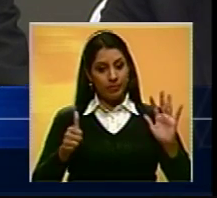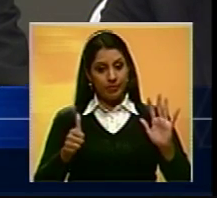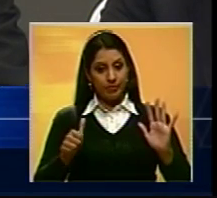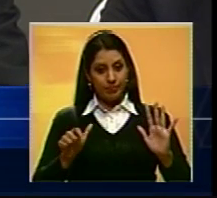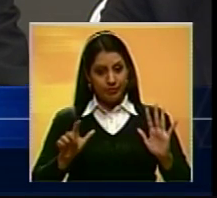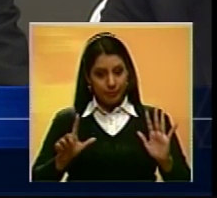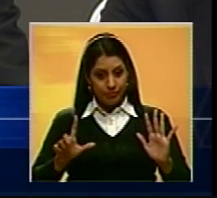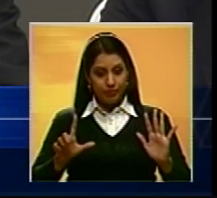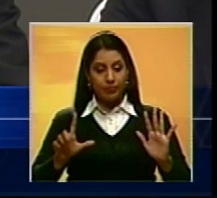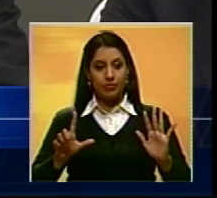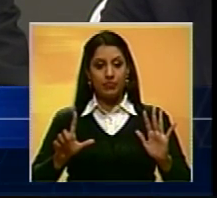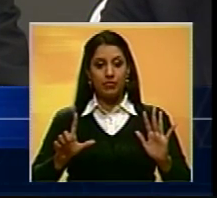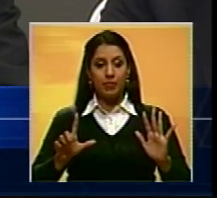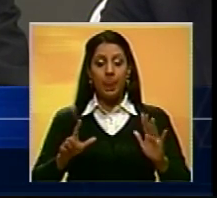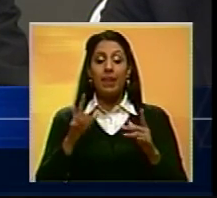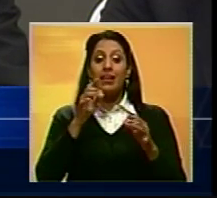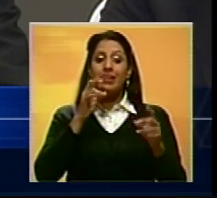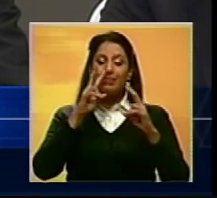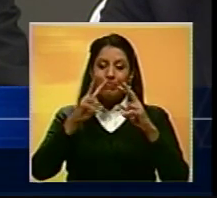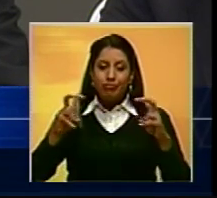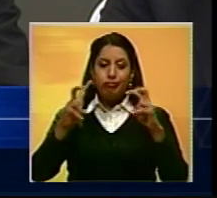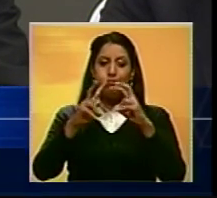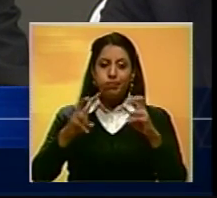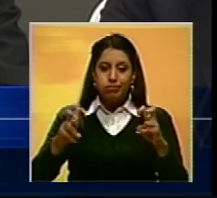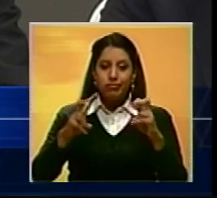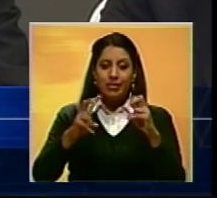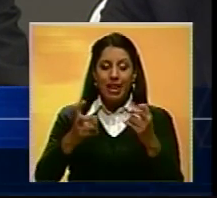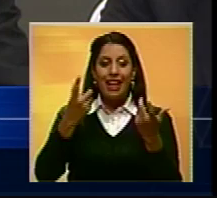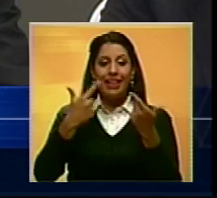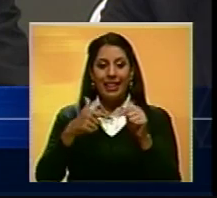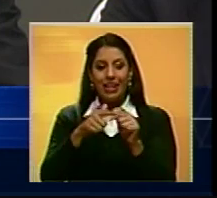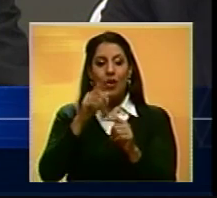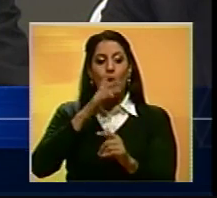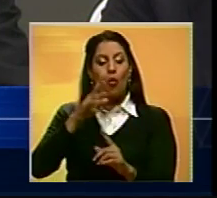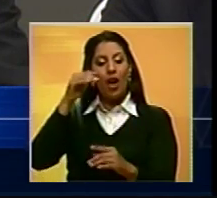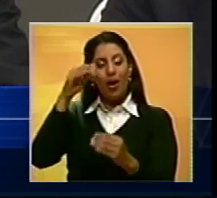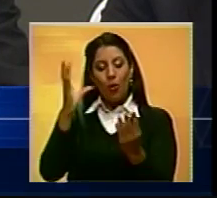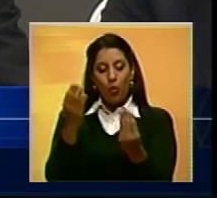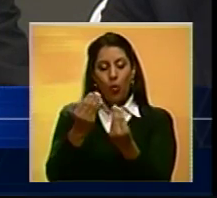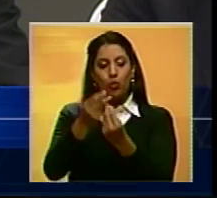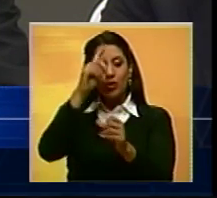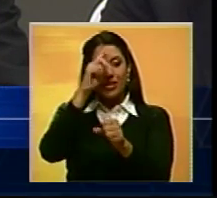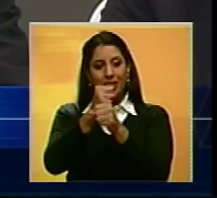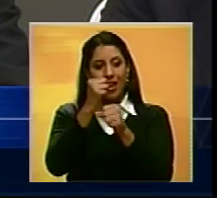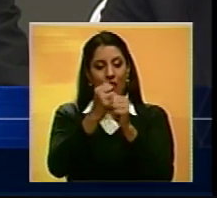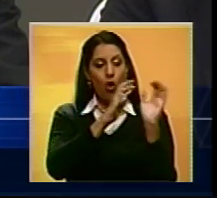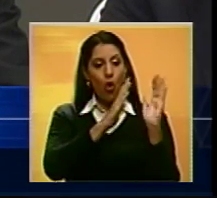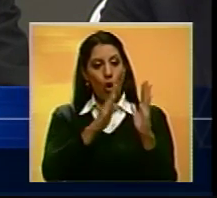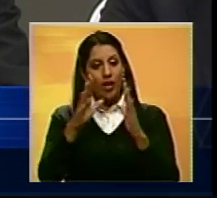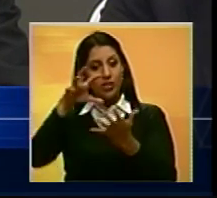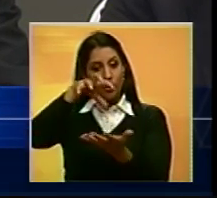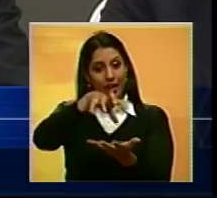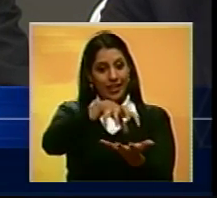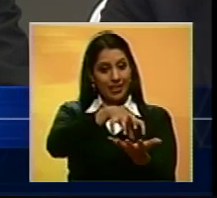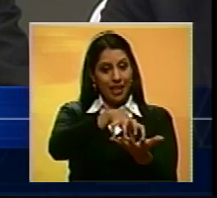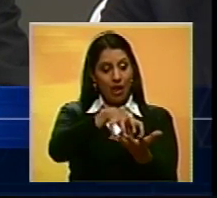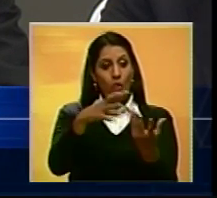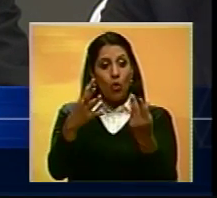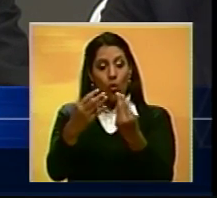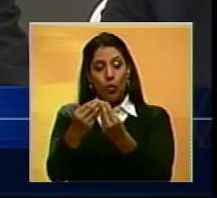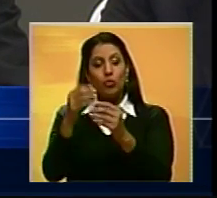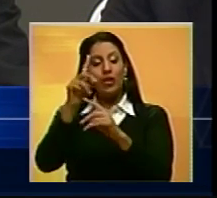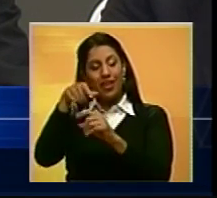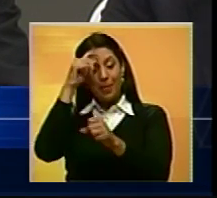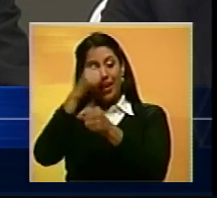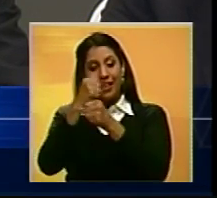Séptimo, explorar alternativas que conlleven la acción conjunta de los órganos del Estado